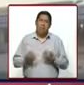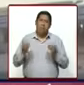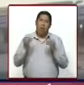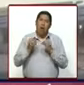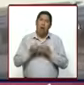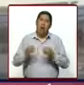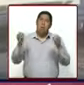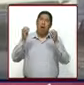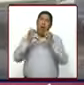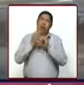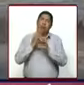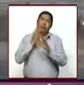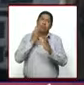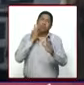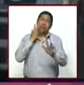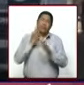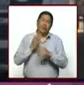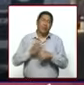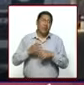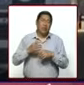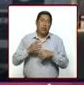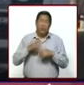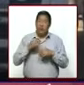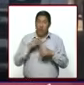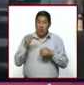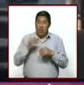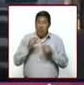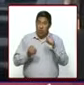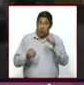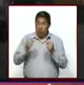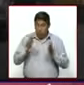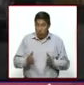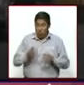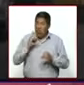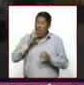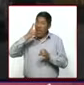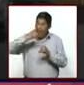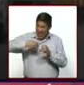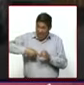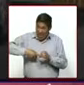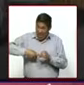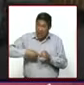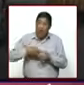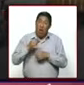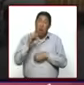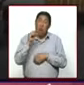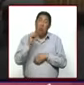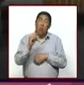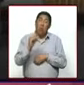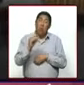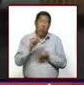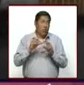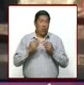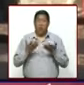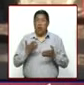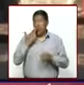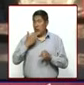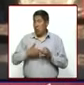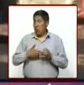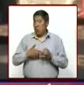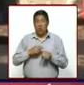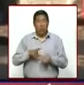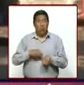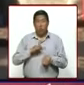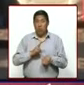en los surtidores del eje troncal del país. Los conductores indicaron que el diésel llega a cuentagotas y prácticamente no existe la gasolina